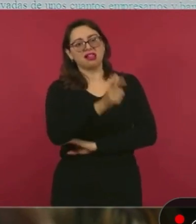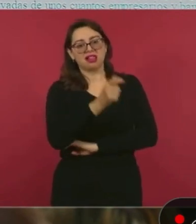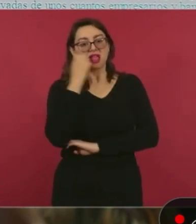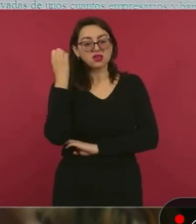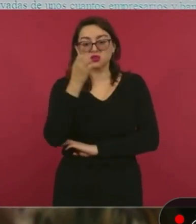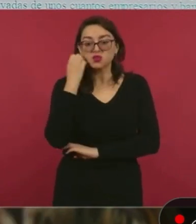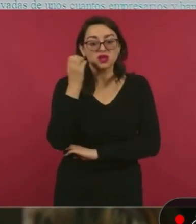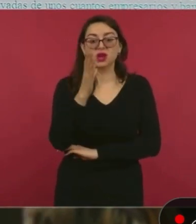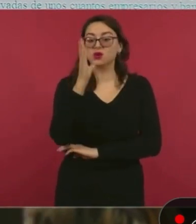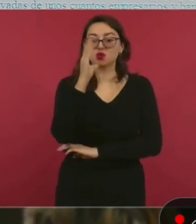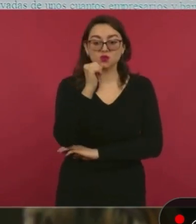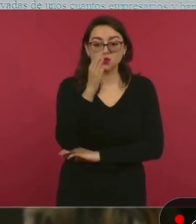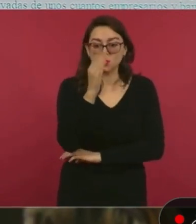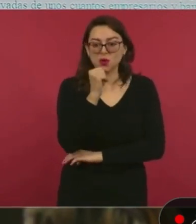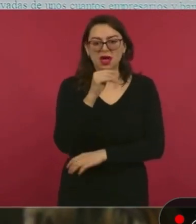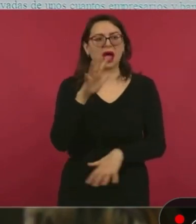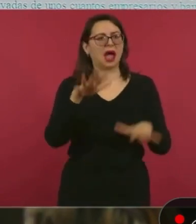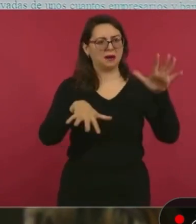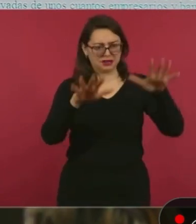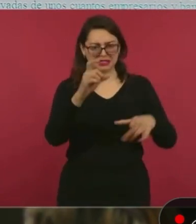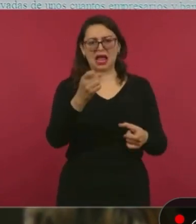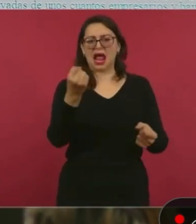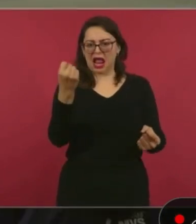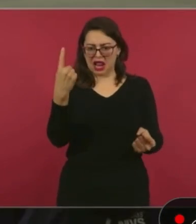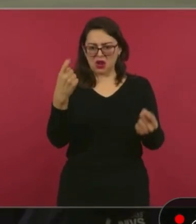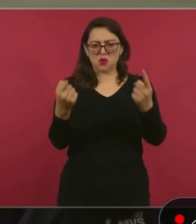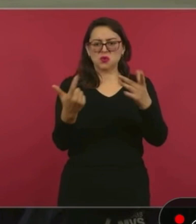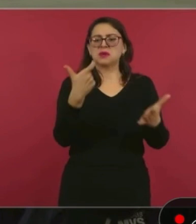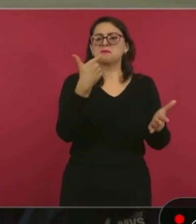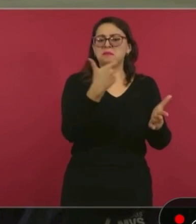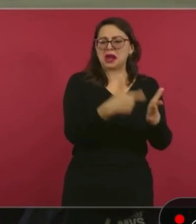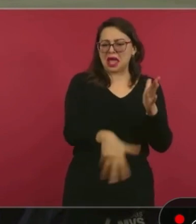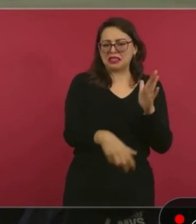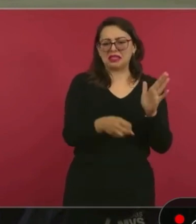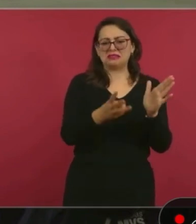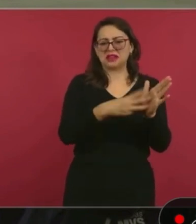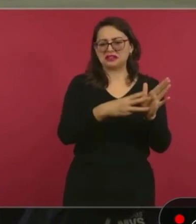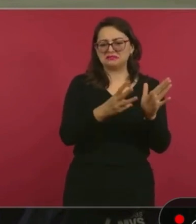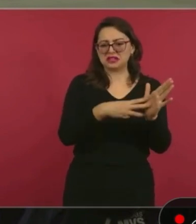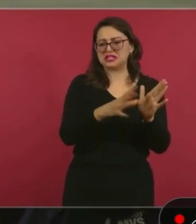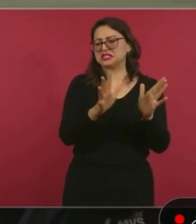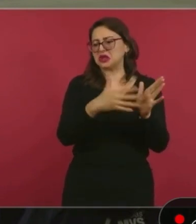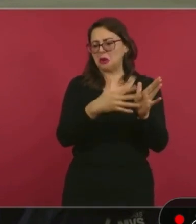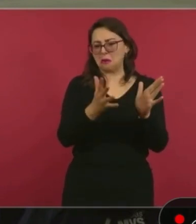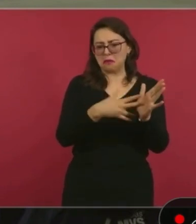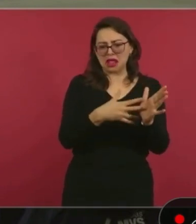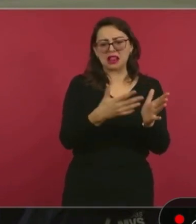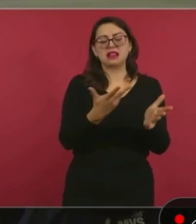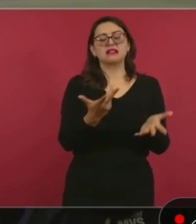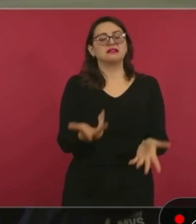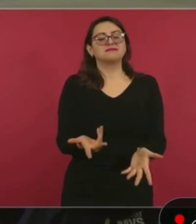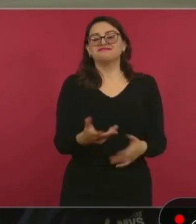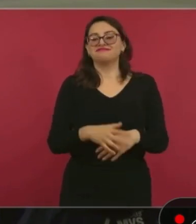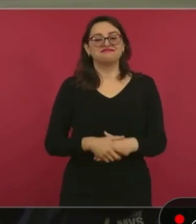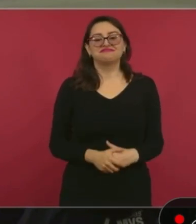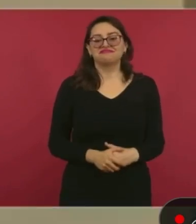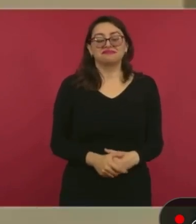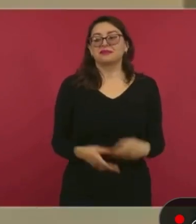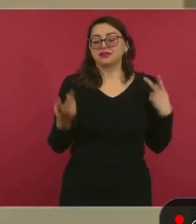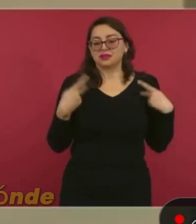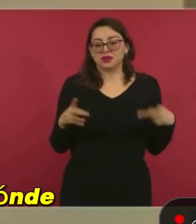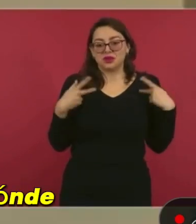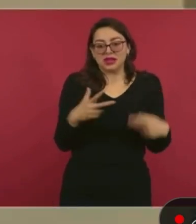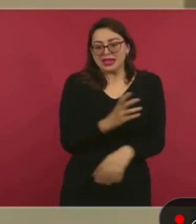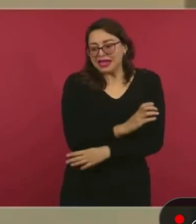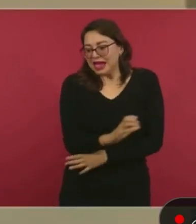por muy baratas, de 3,000, de 5,000 pesos mensuales? Un hijo de campesino, un hijo de